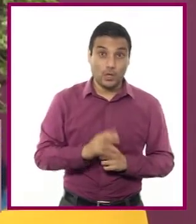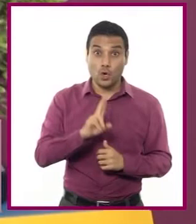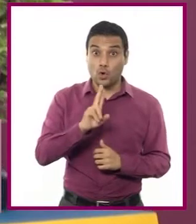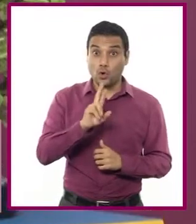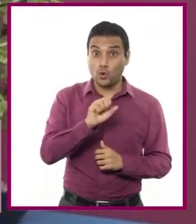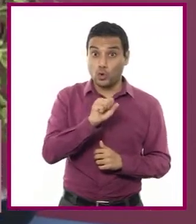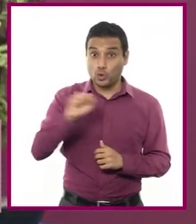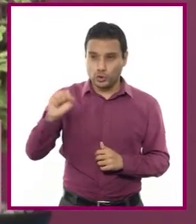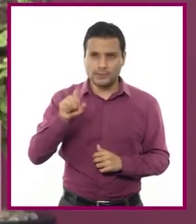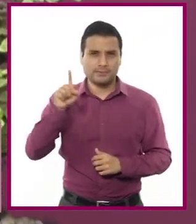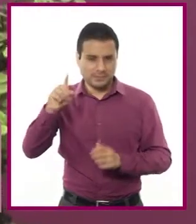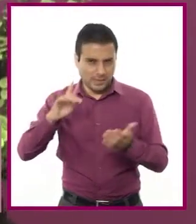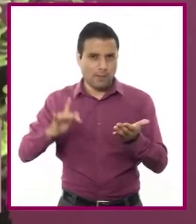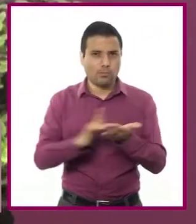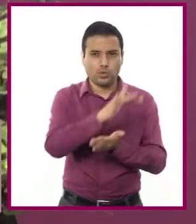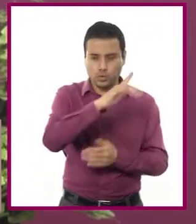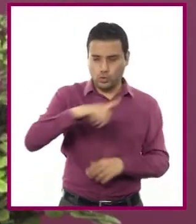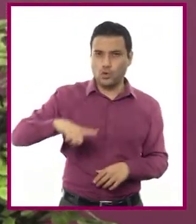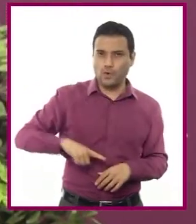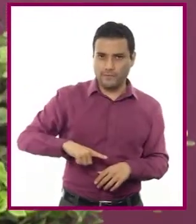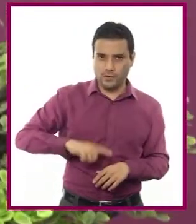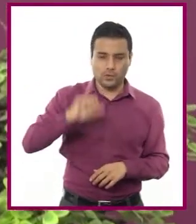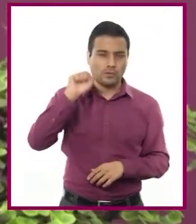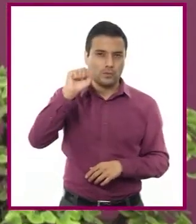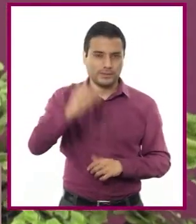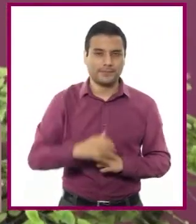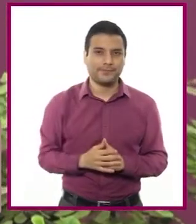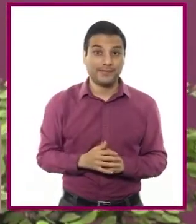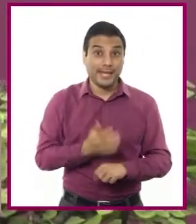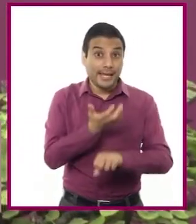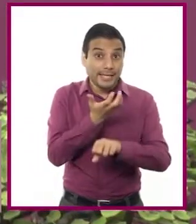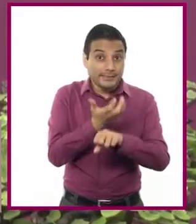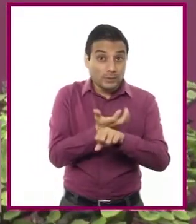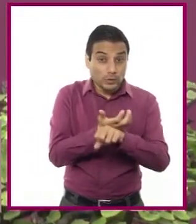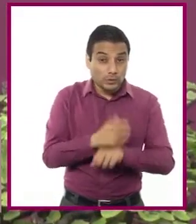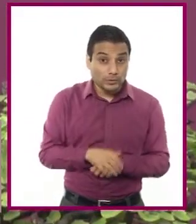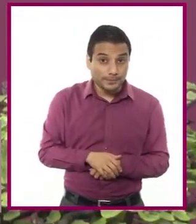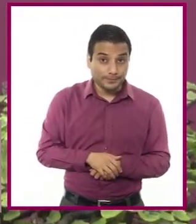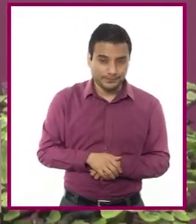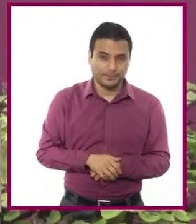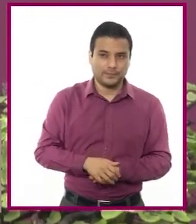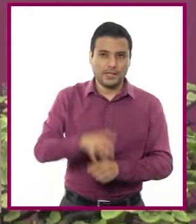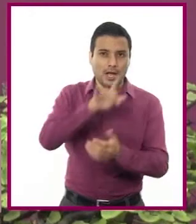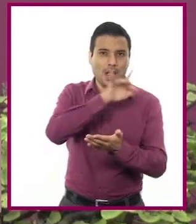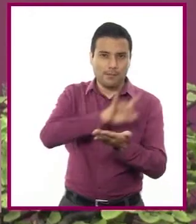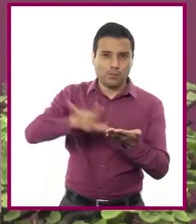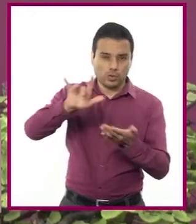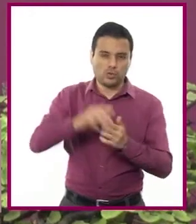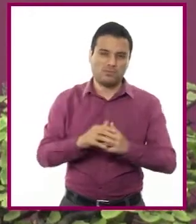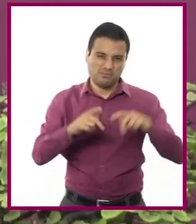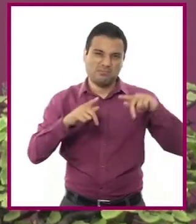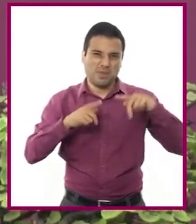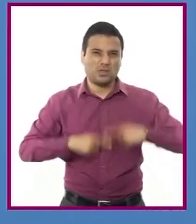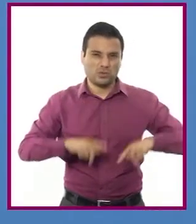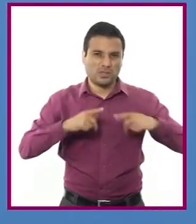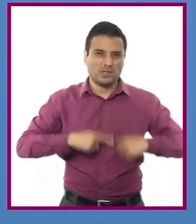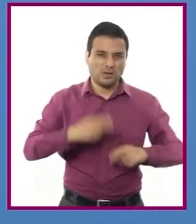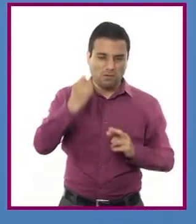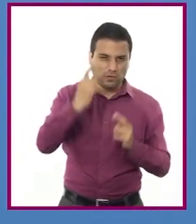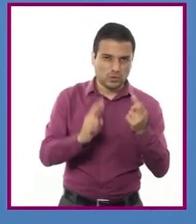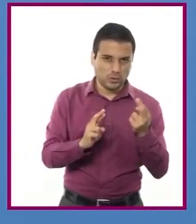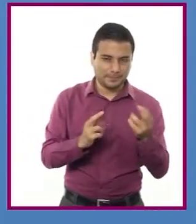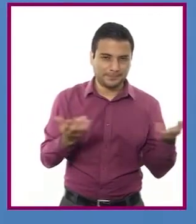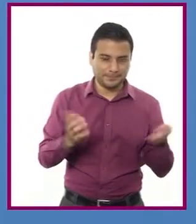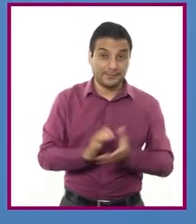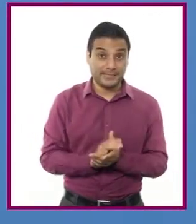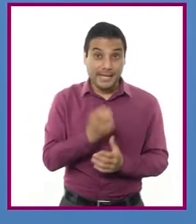Soviética brindó su apoyo al gobierno comunista. Estados Unidos de América, por su parte, apoyó los movimientos opositores.